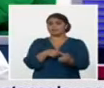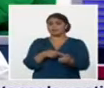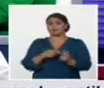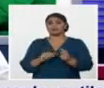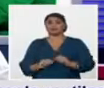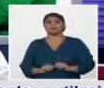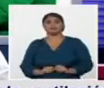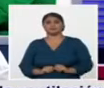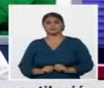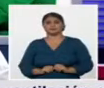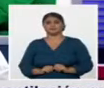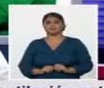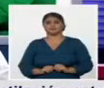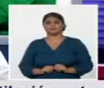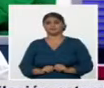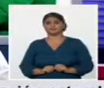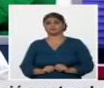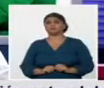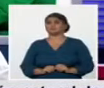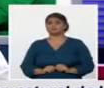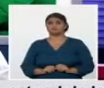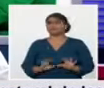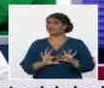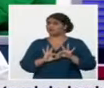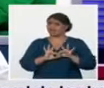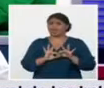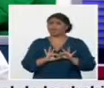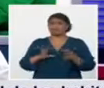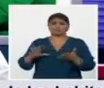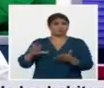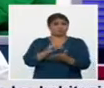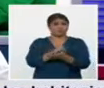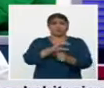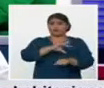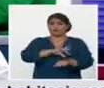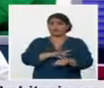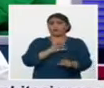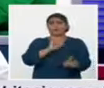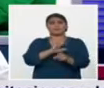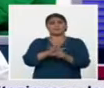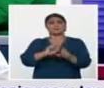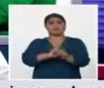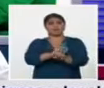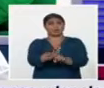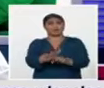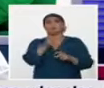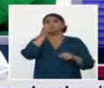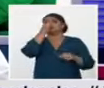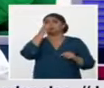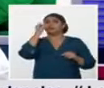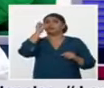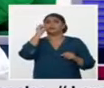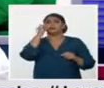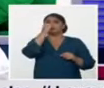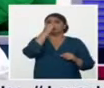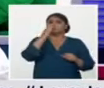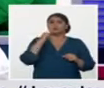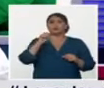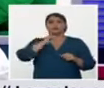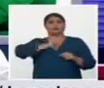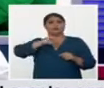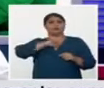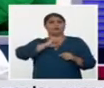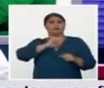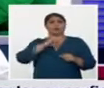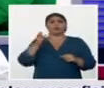comorbilidades de mal pronóstico, que inicialmente presentó secreción nasal, tos, dolor de garganta y dolores de